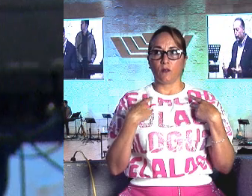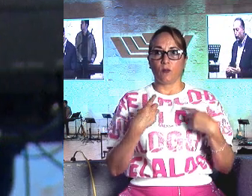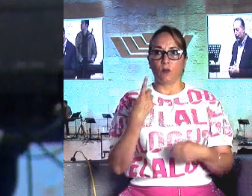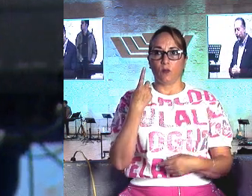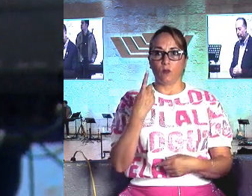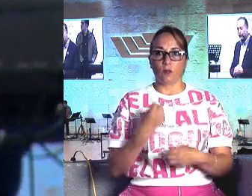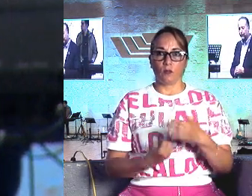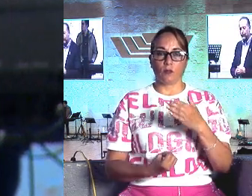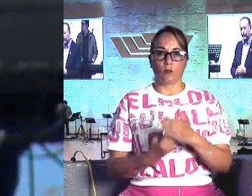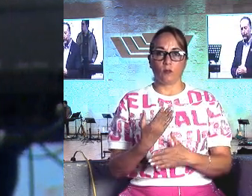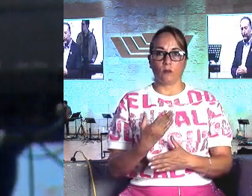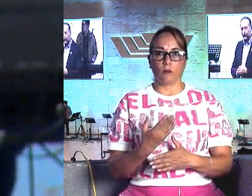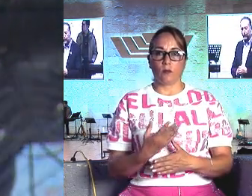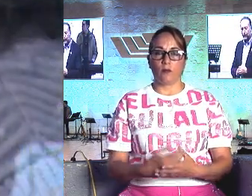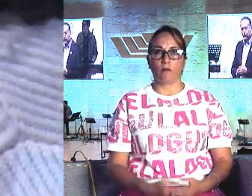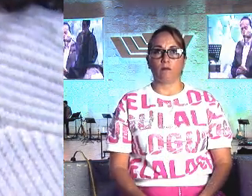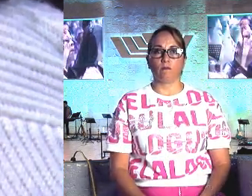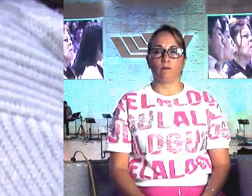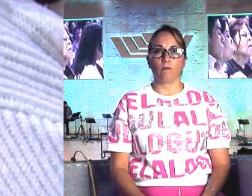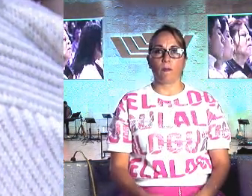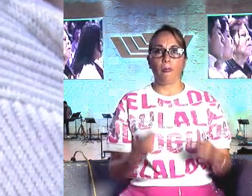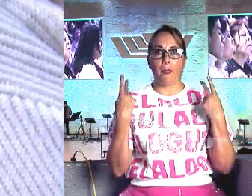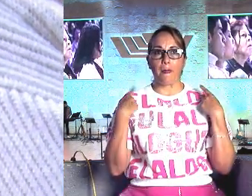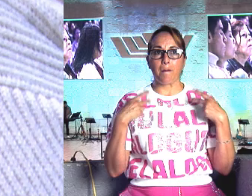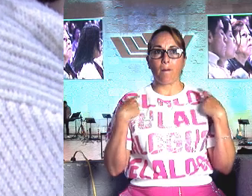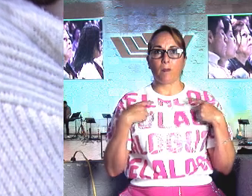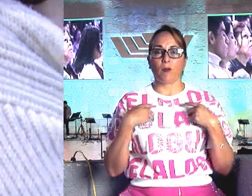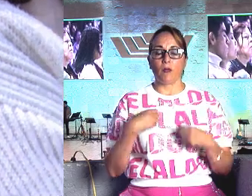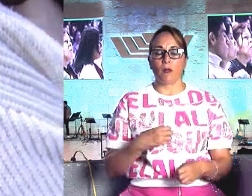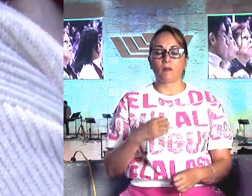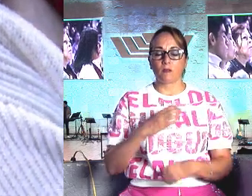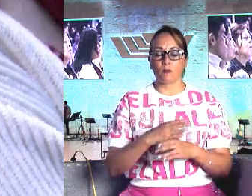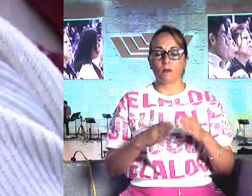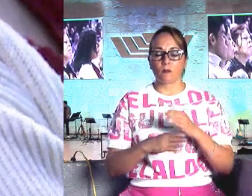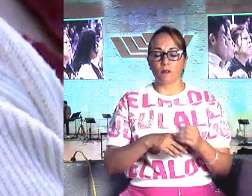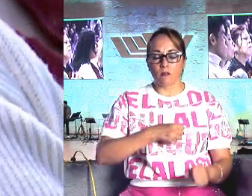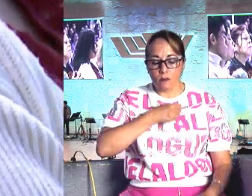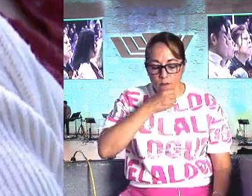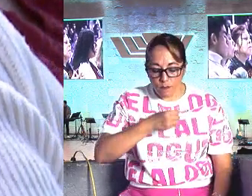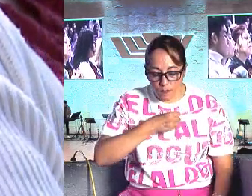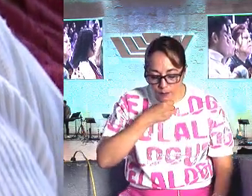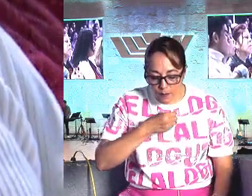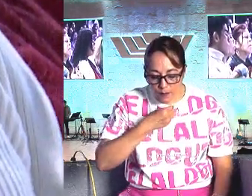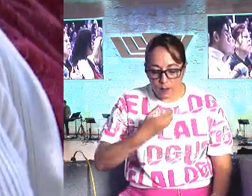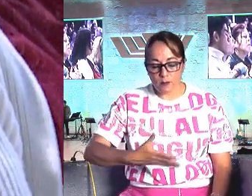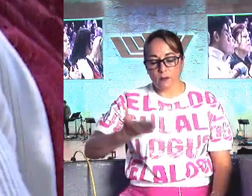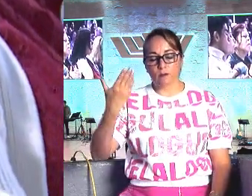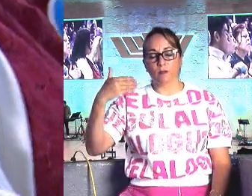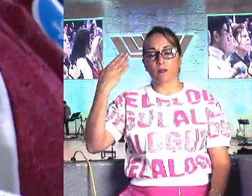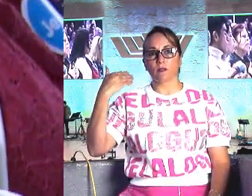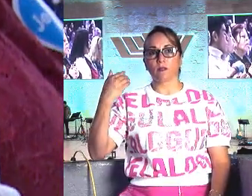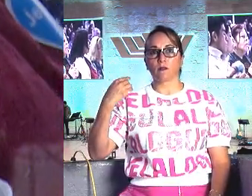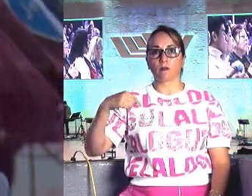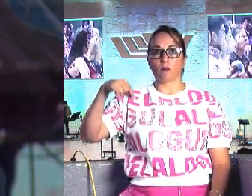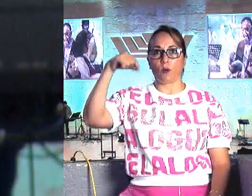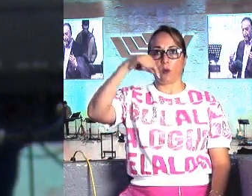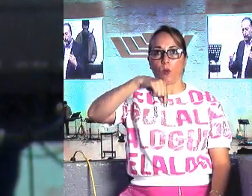criatura, donde las cosas viejas pasen y a partir de hoy, domingo